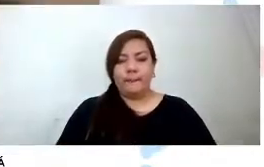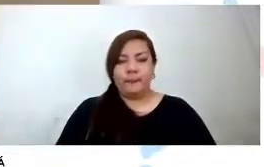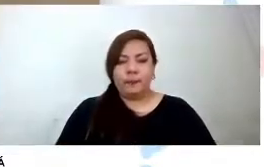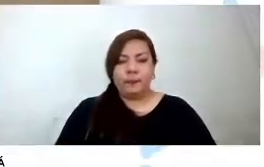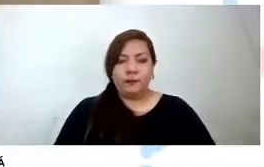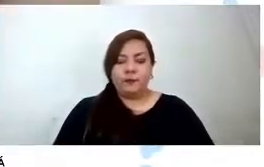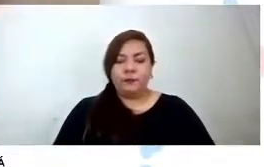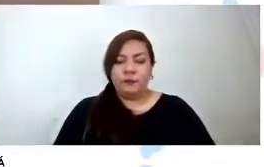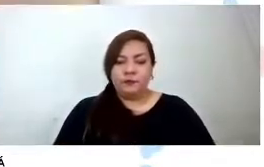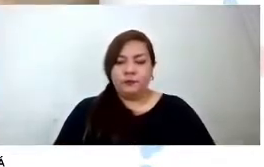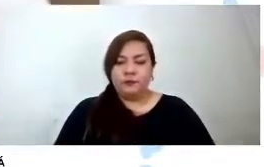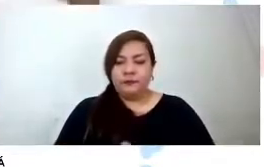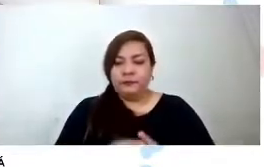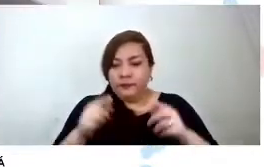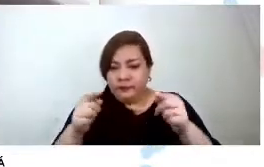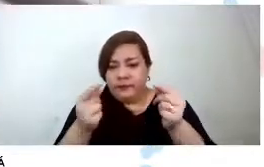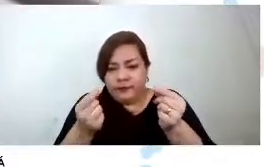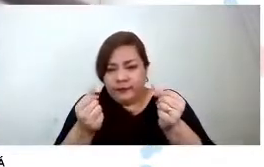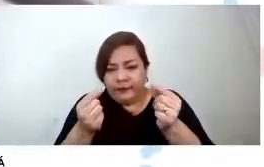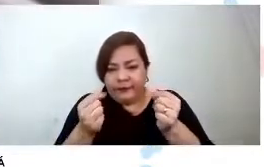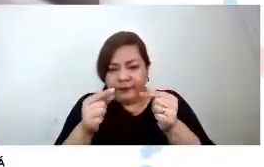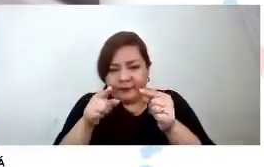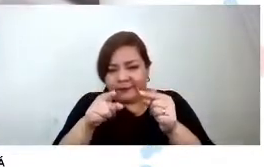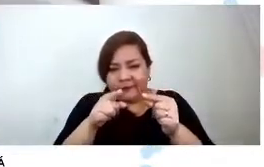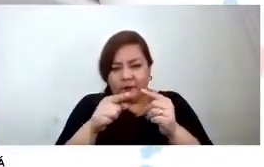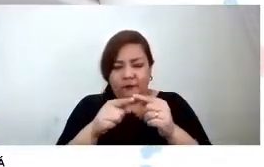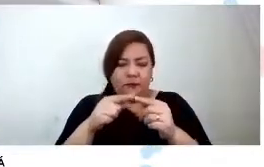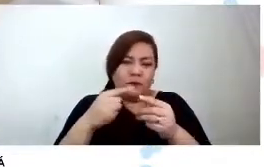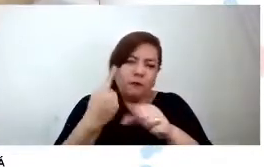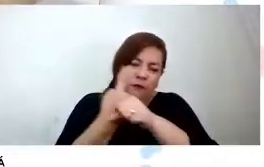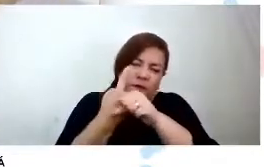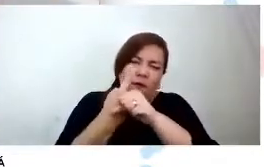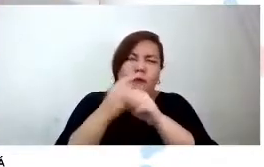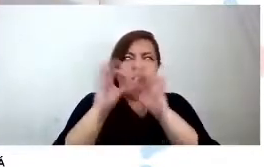Cuando hablamos de que es muy importante que